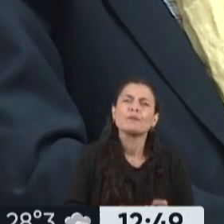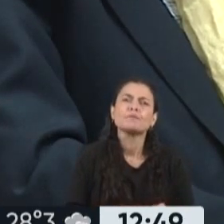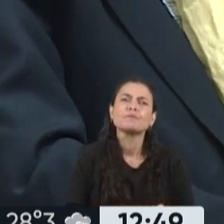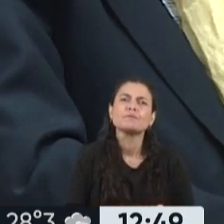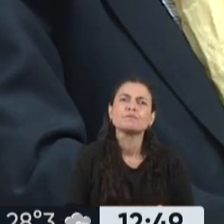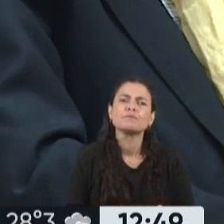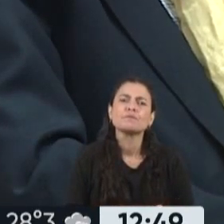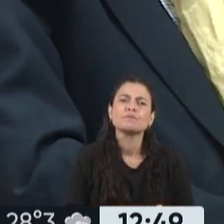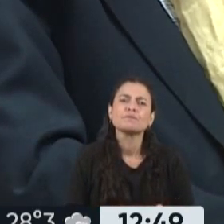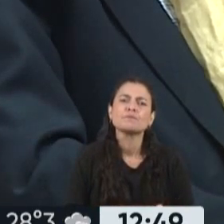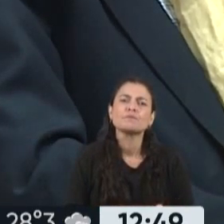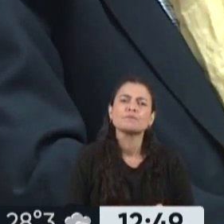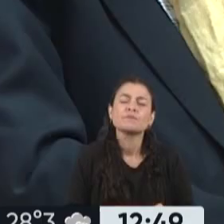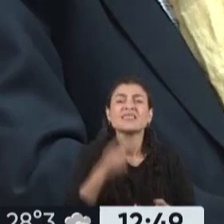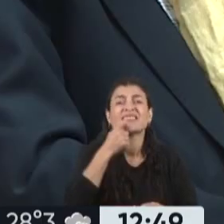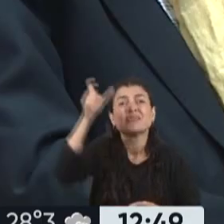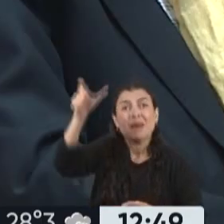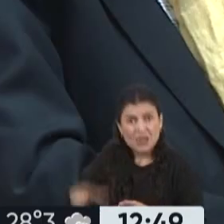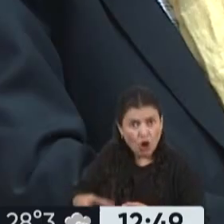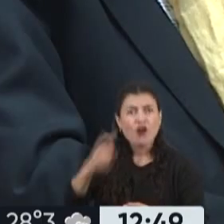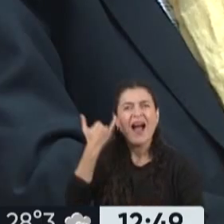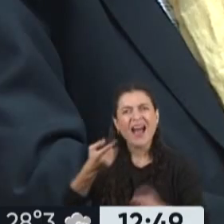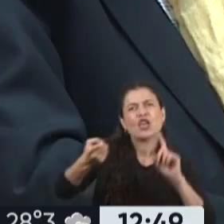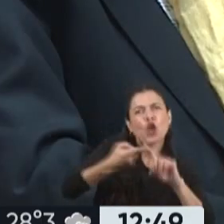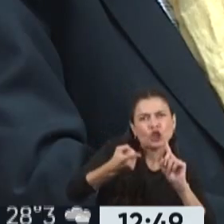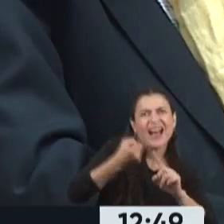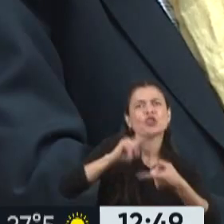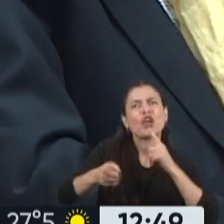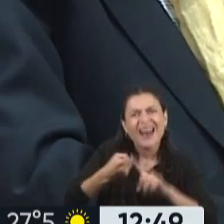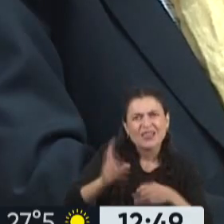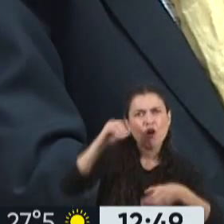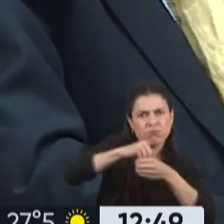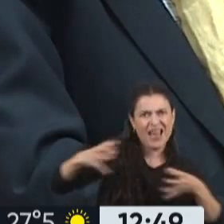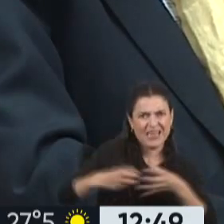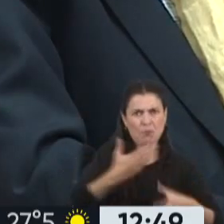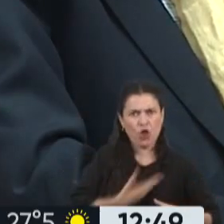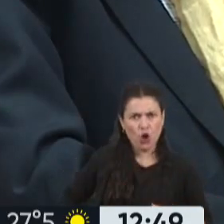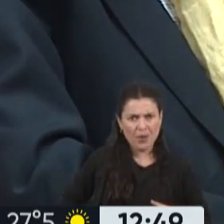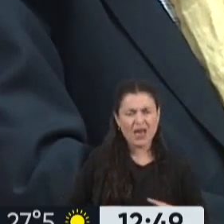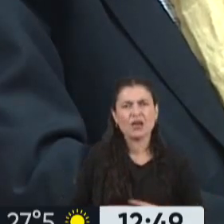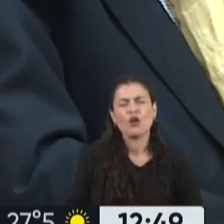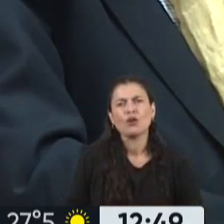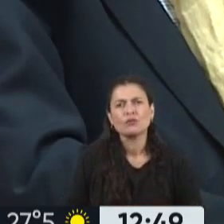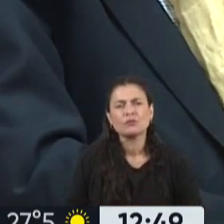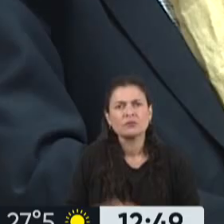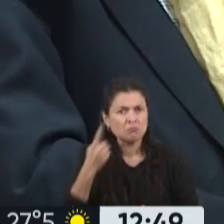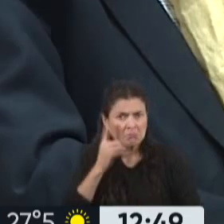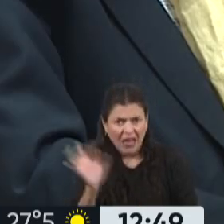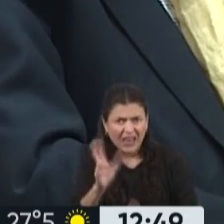que no tiene nada que ver... se me cortó el micrófono, perdón. Sí, perdón, que no tiene nada que